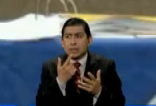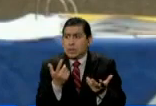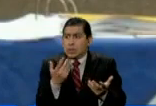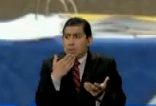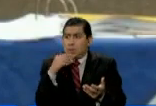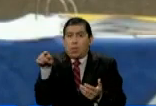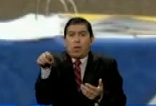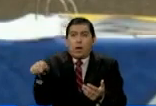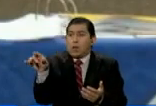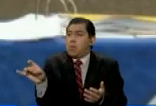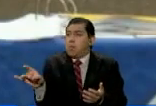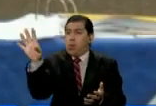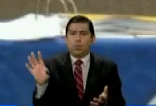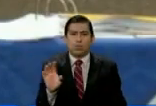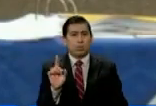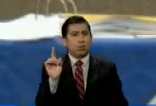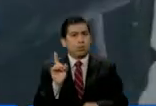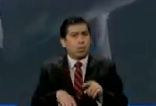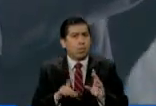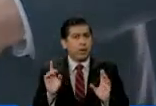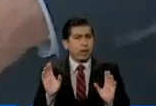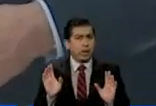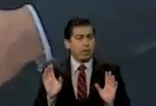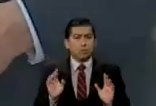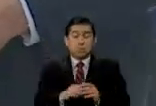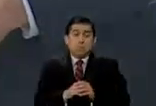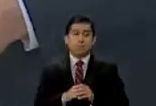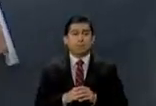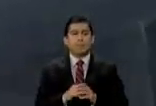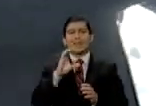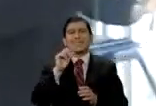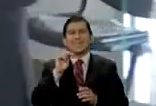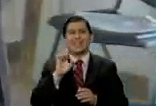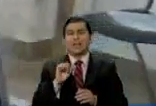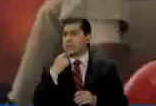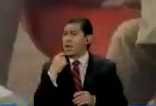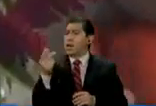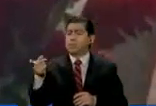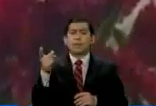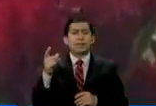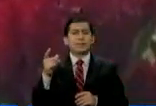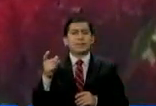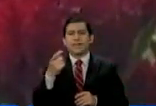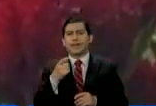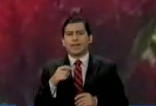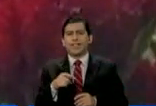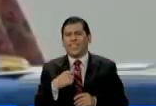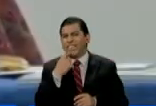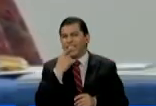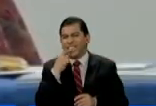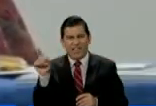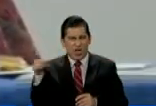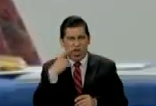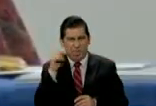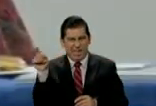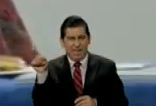una organización de los procesos de democracia interna. También el CNE calificó por unanimidad al binomio de la Alianza Creo Partido Social Cristiano.